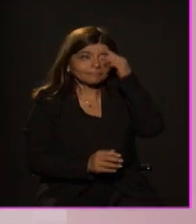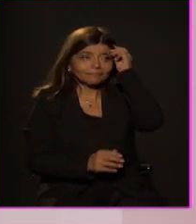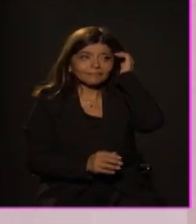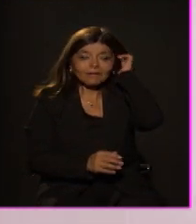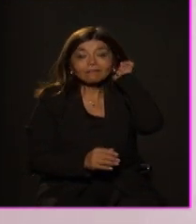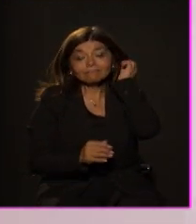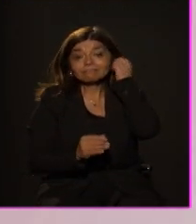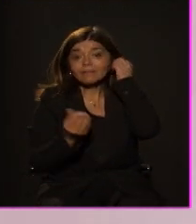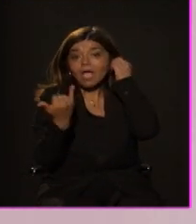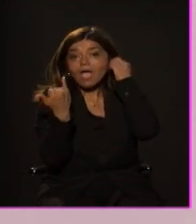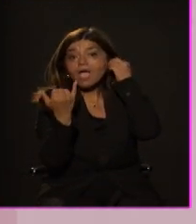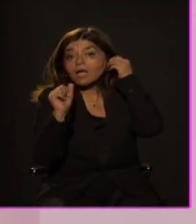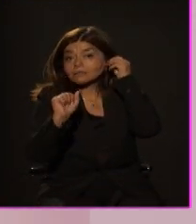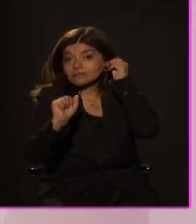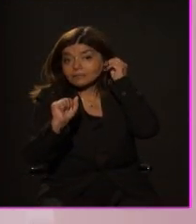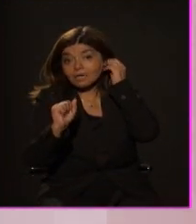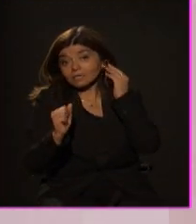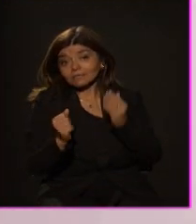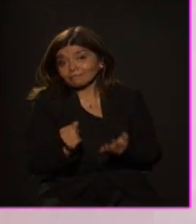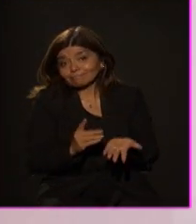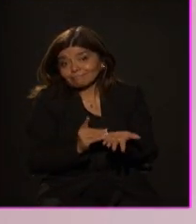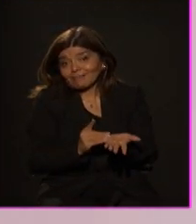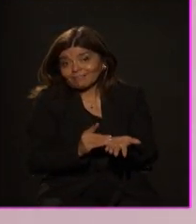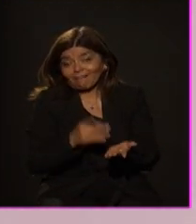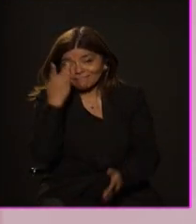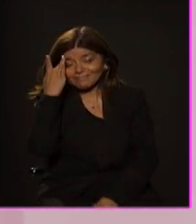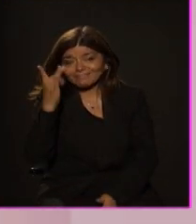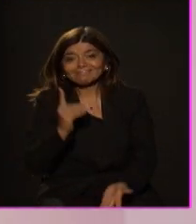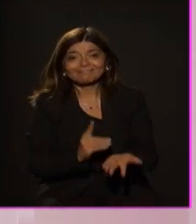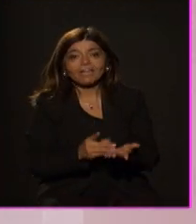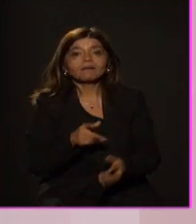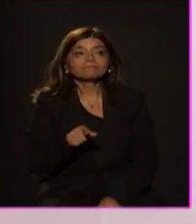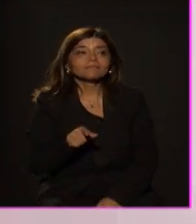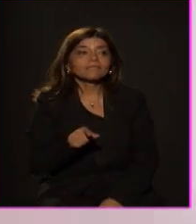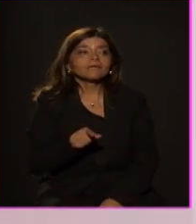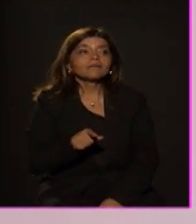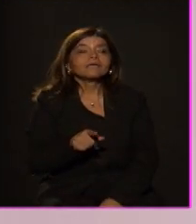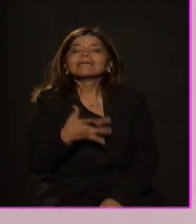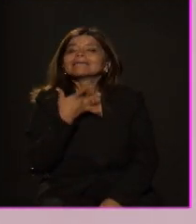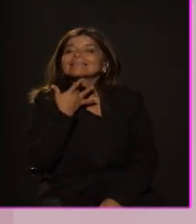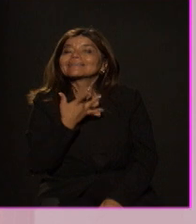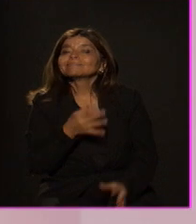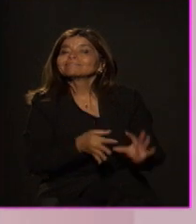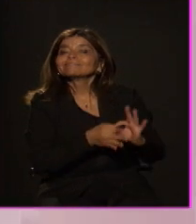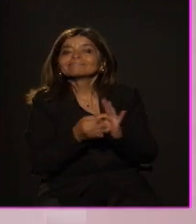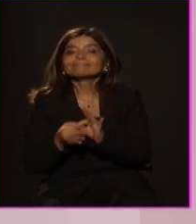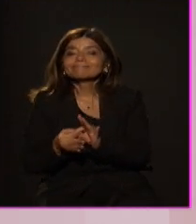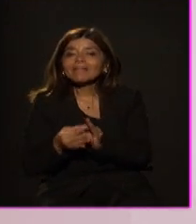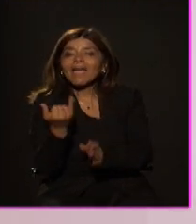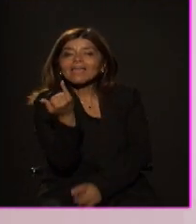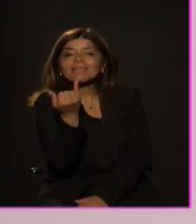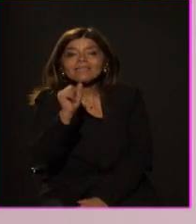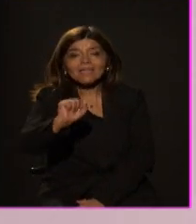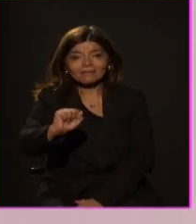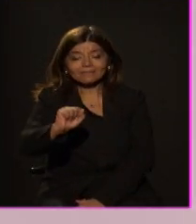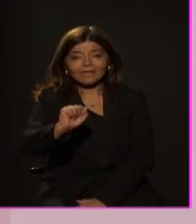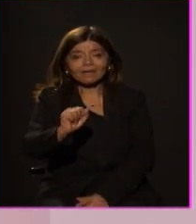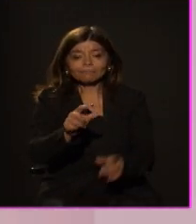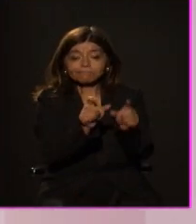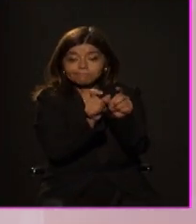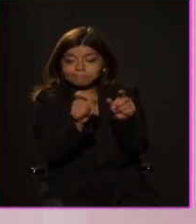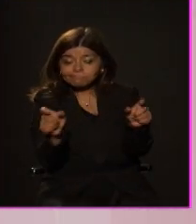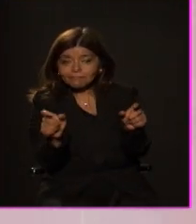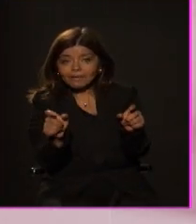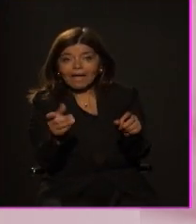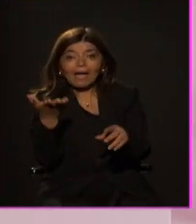Usando inteligencia artificial, algo que ya les había dicho. Entonces, acá algunas definiciones de qué es inteligencia artificial. La más antigua, cuando